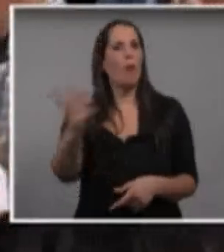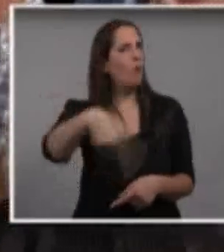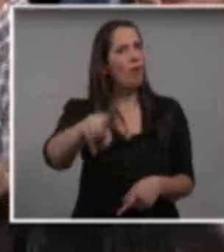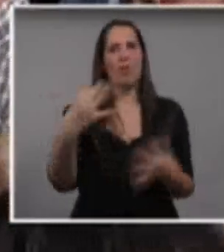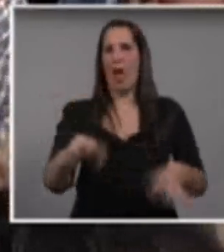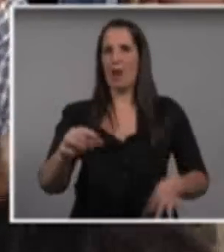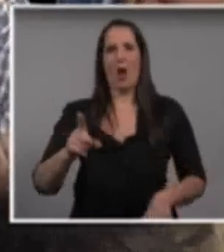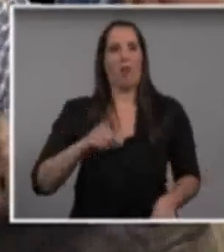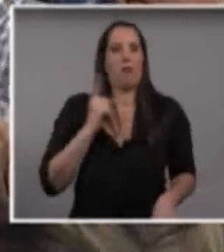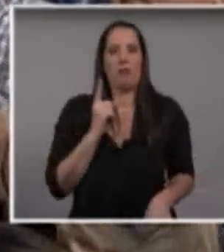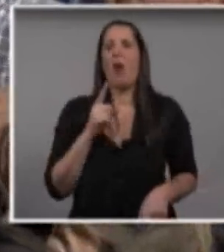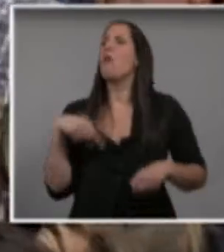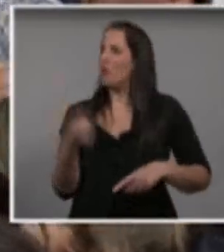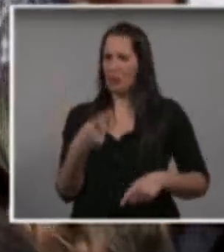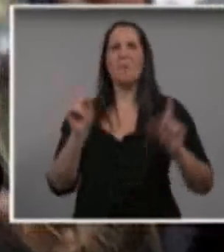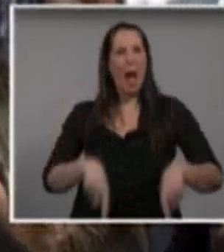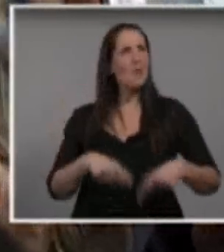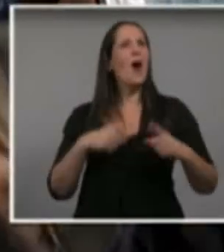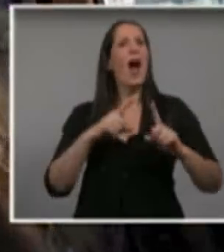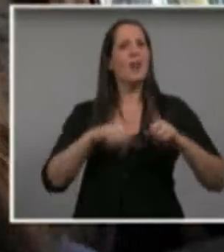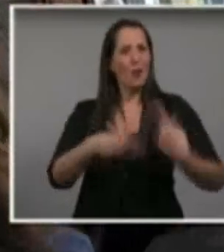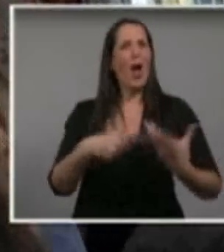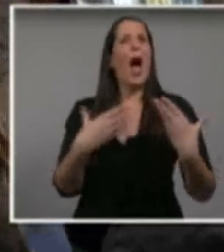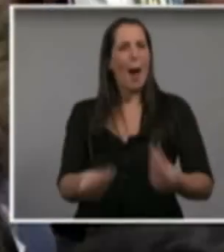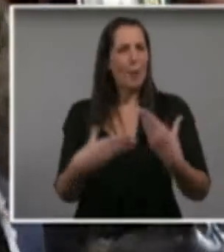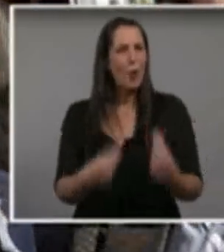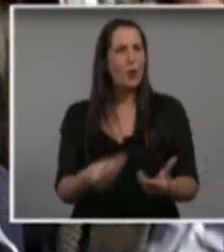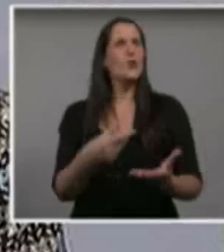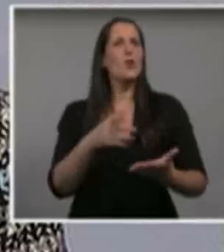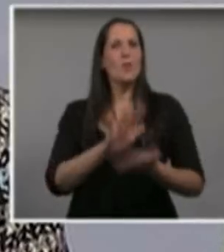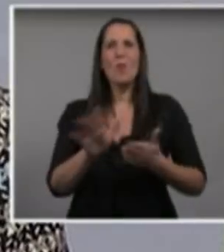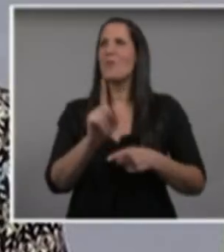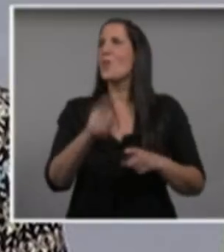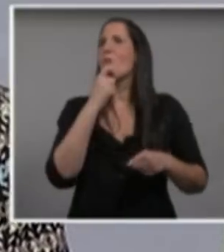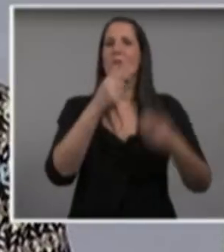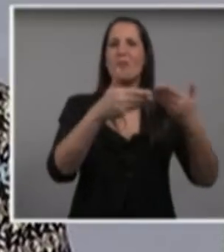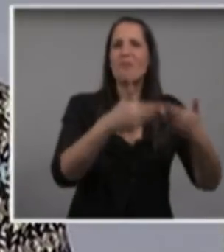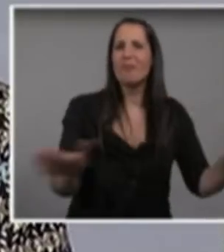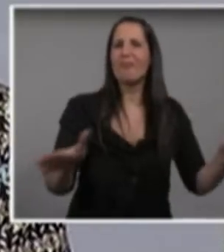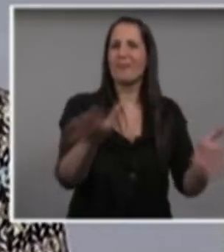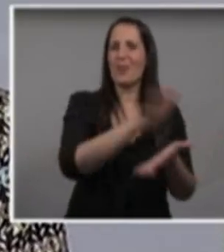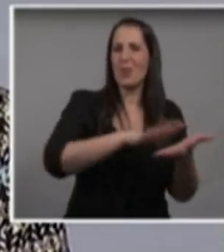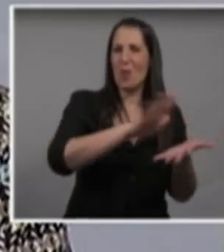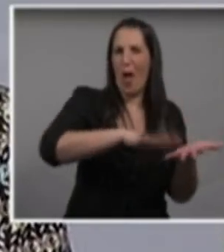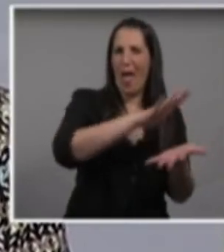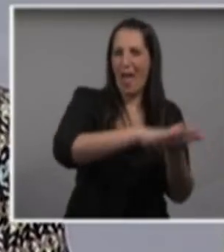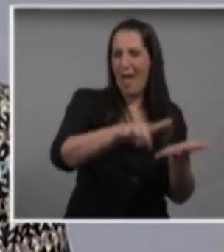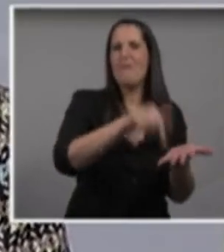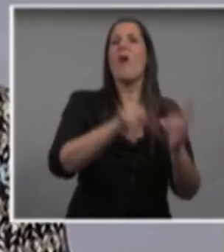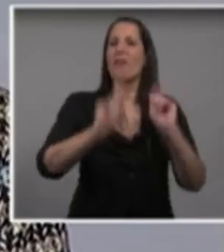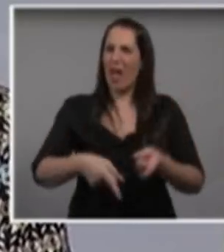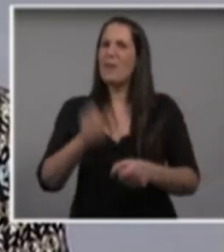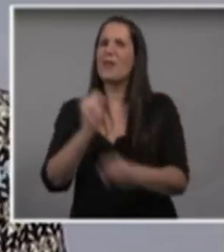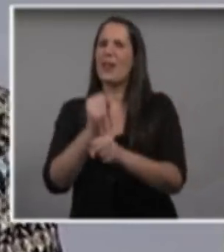con políticas públicas como la reapertura de este registro. Y también a los trabajadores del